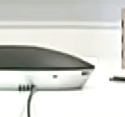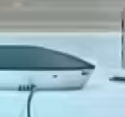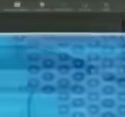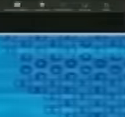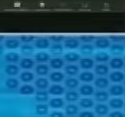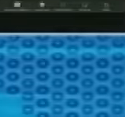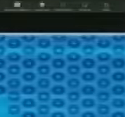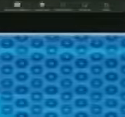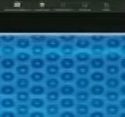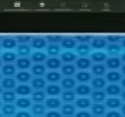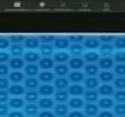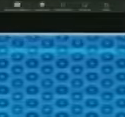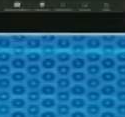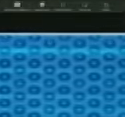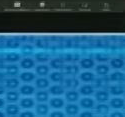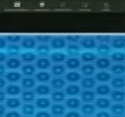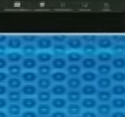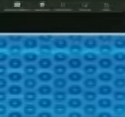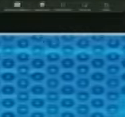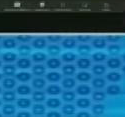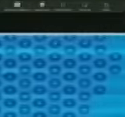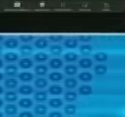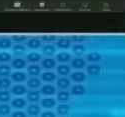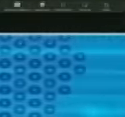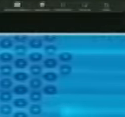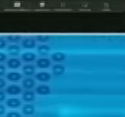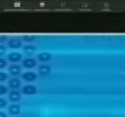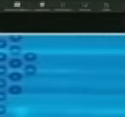violencia, salen derrotados.